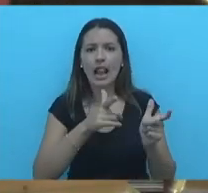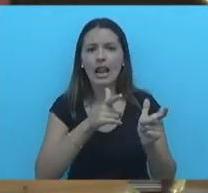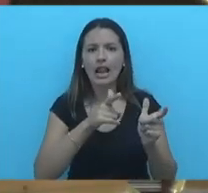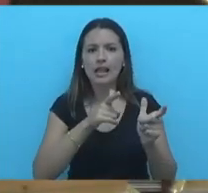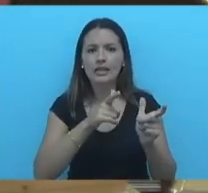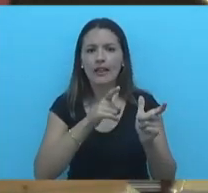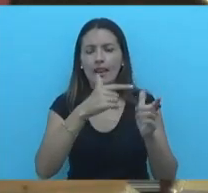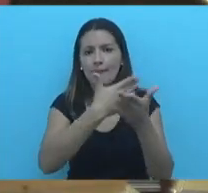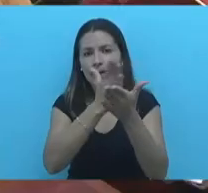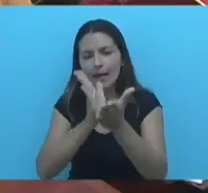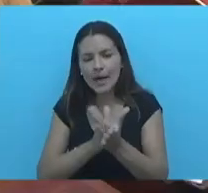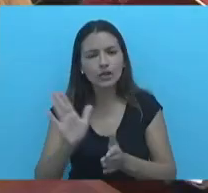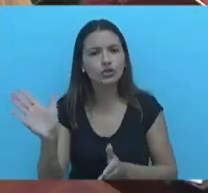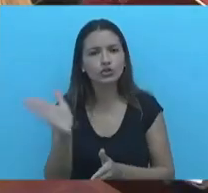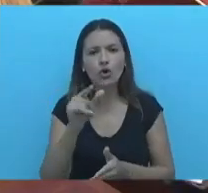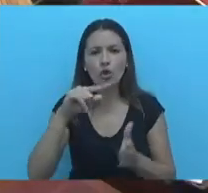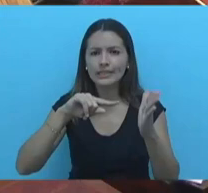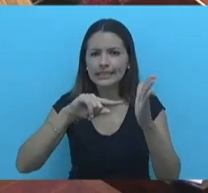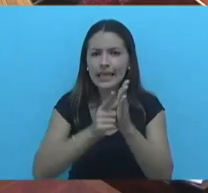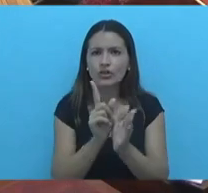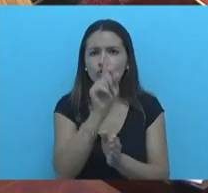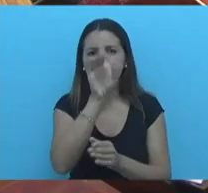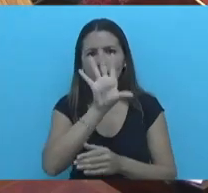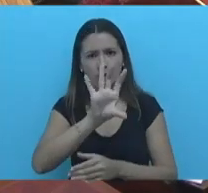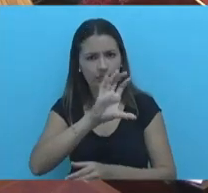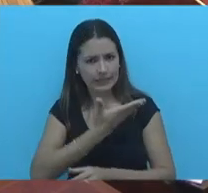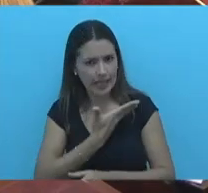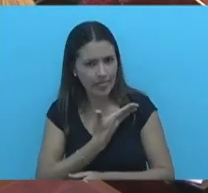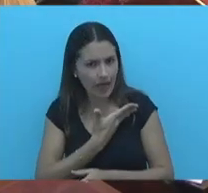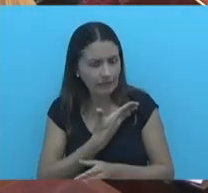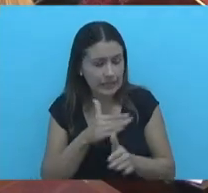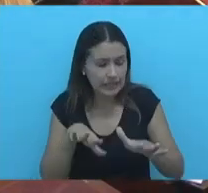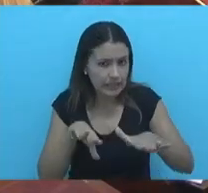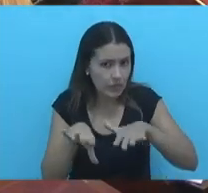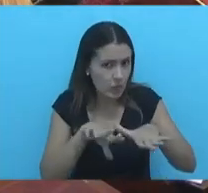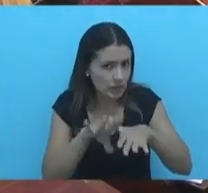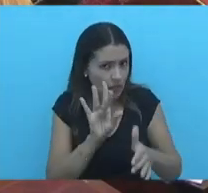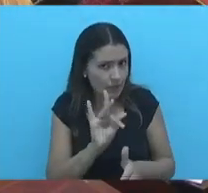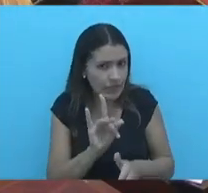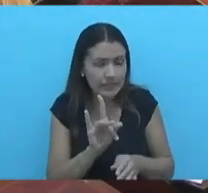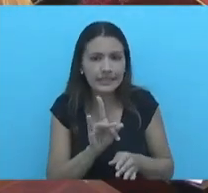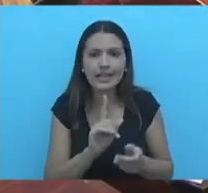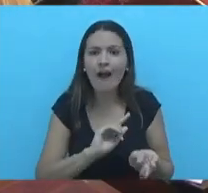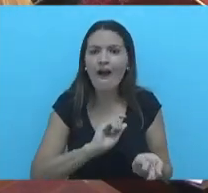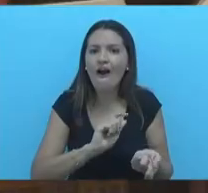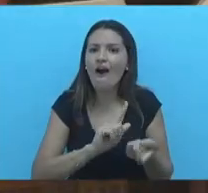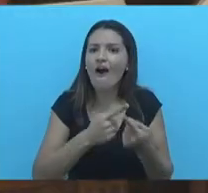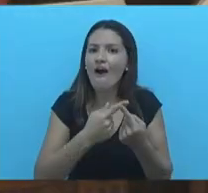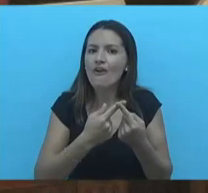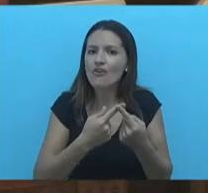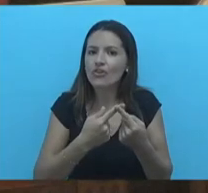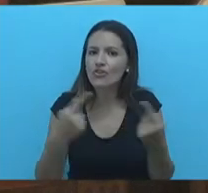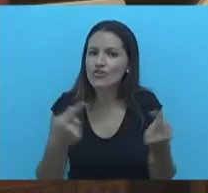norte provincial, están atravesando esta situación casi contrapuesta a la que vivíamos el año pasado por